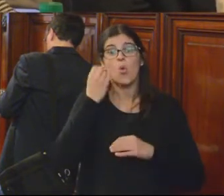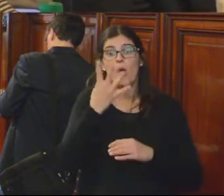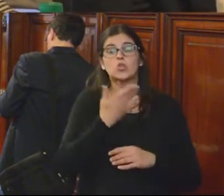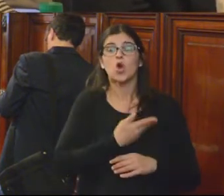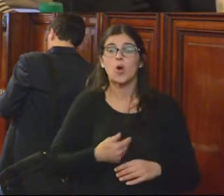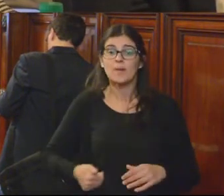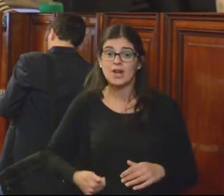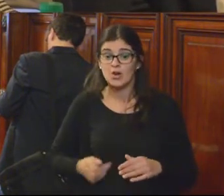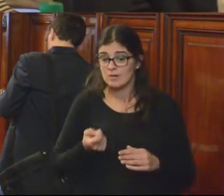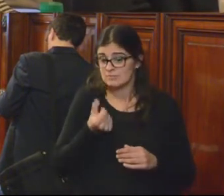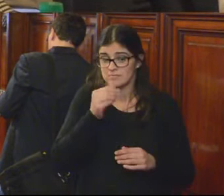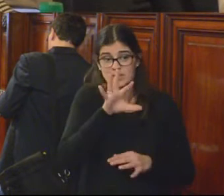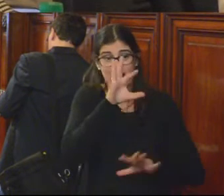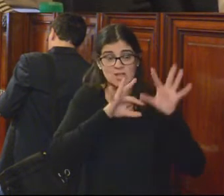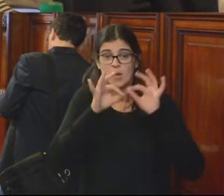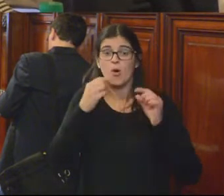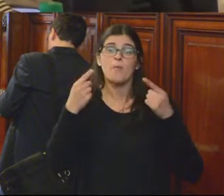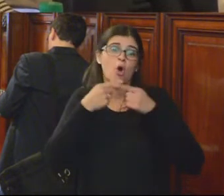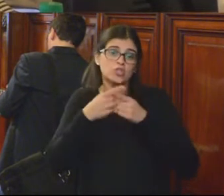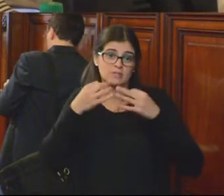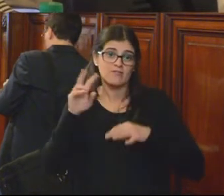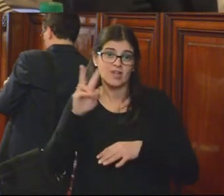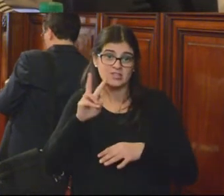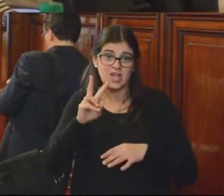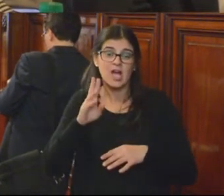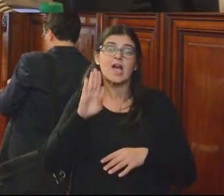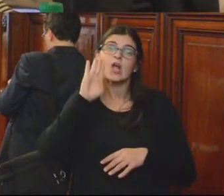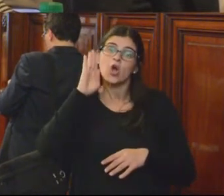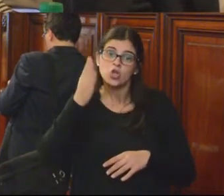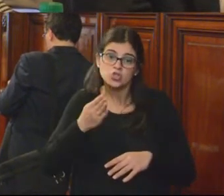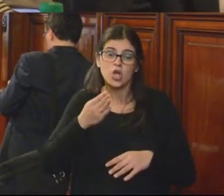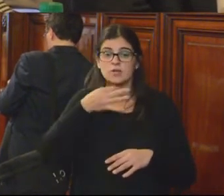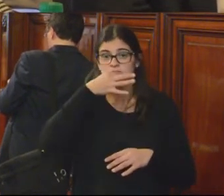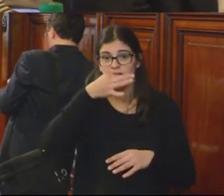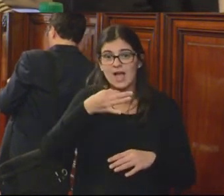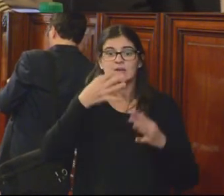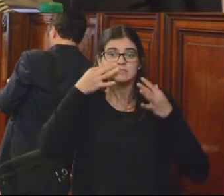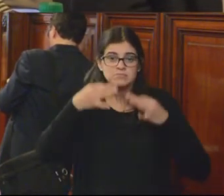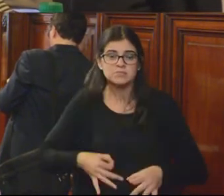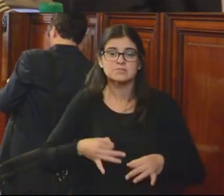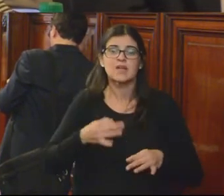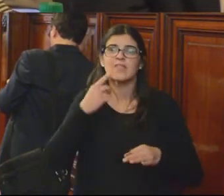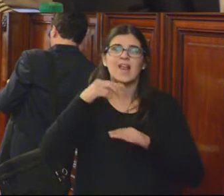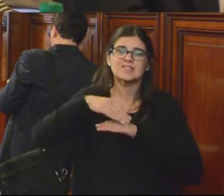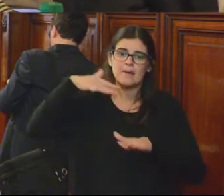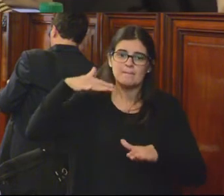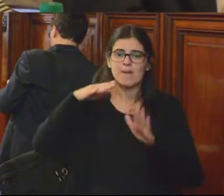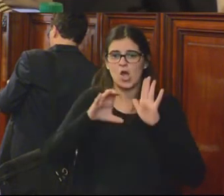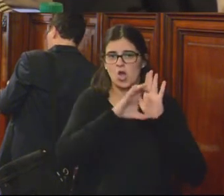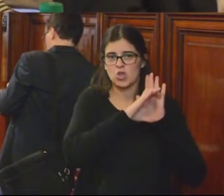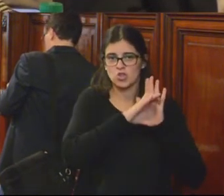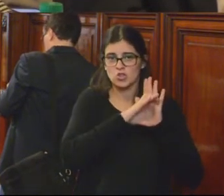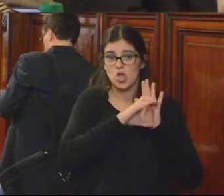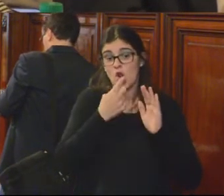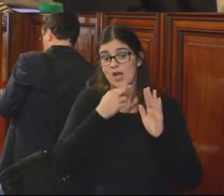gobernadores recién electos por la oposición venezolana reconocieron expresamente la legitimidad y supremacía de la Asamblea Nacional Constituyente, lo